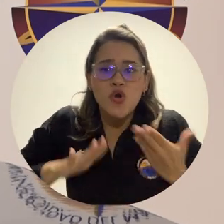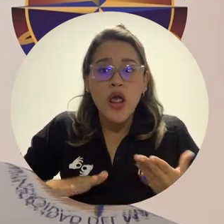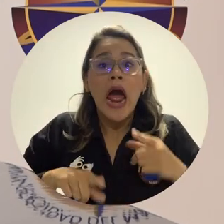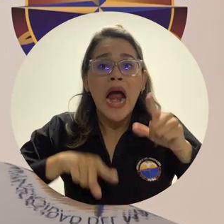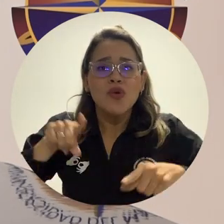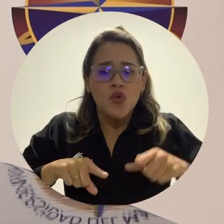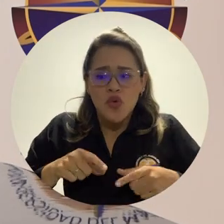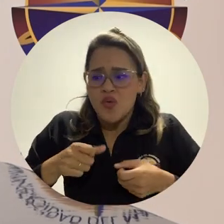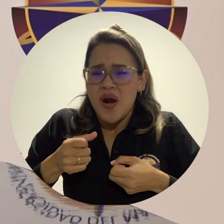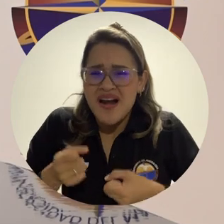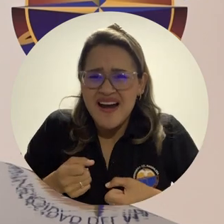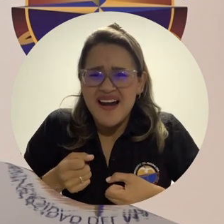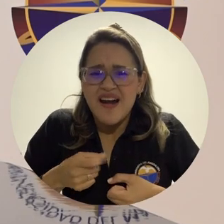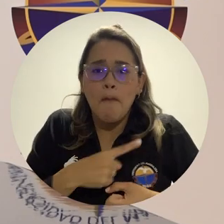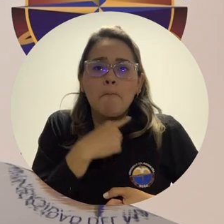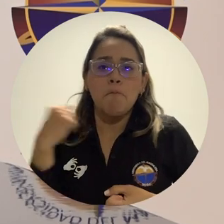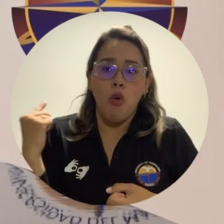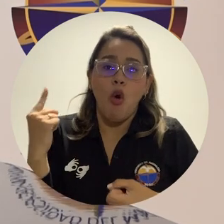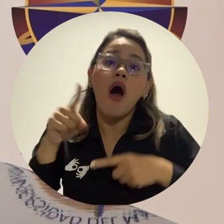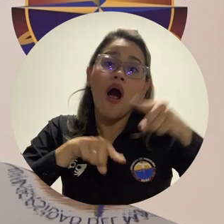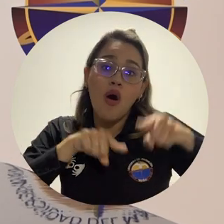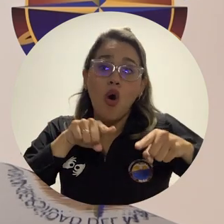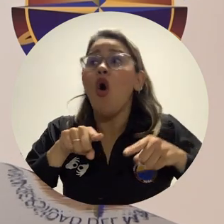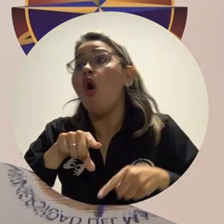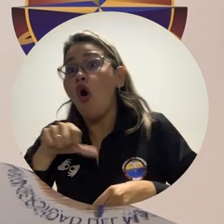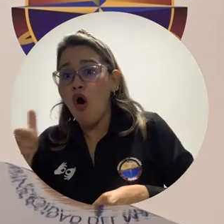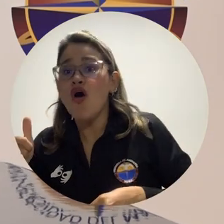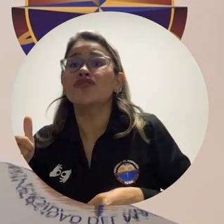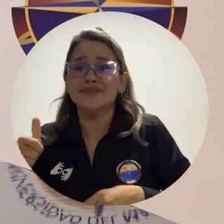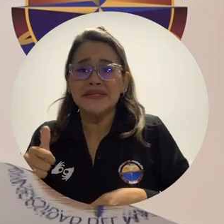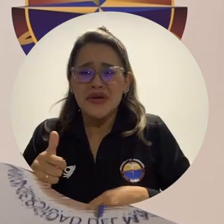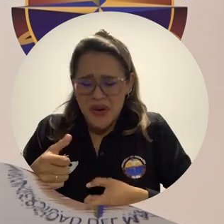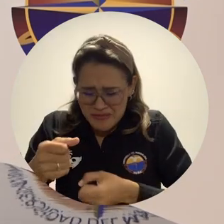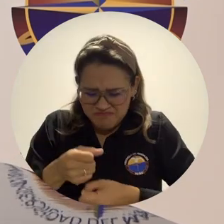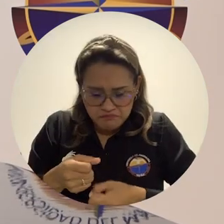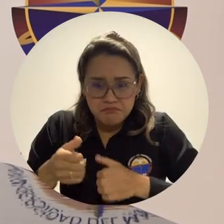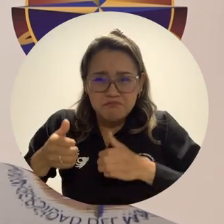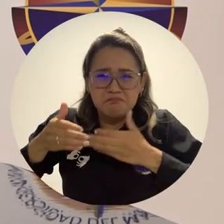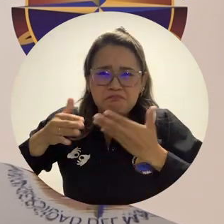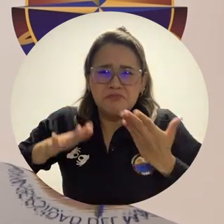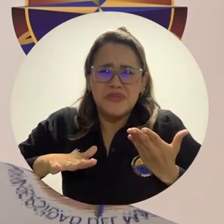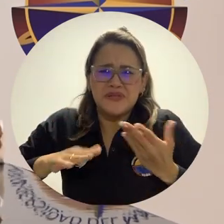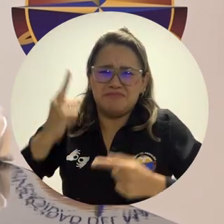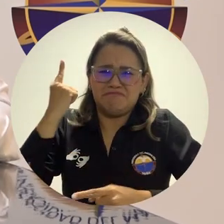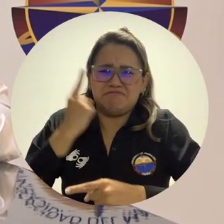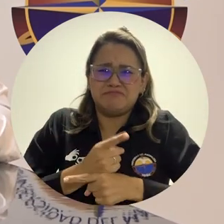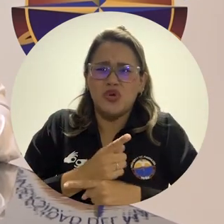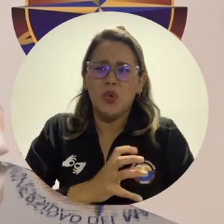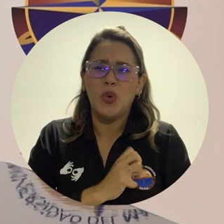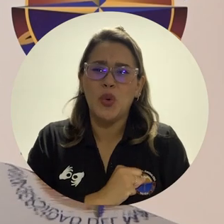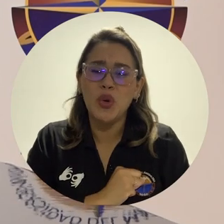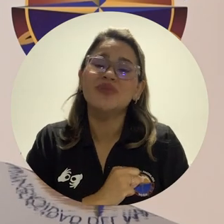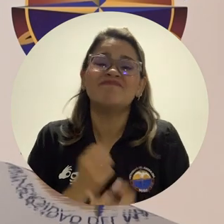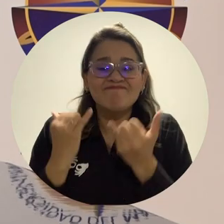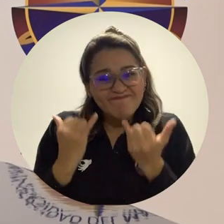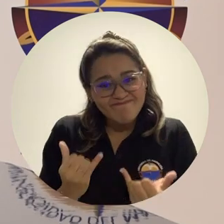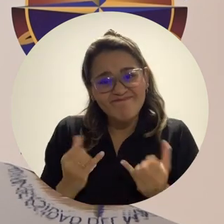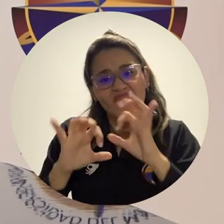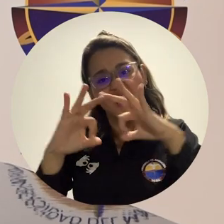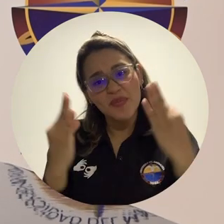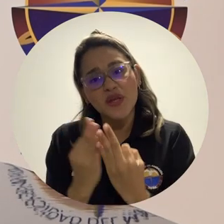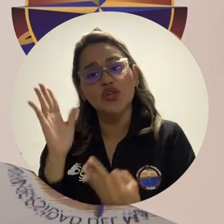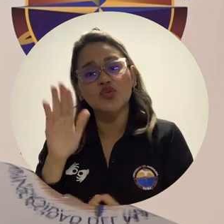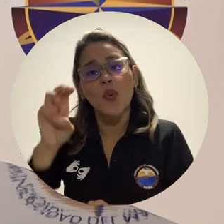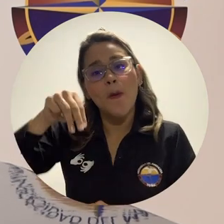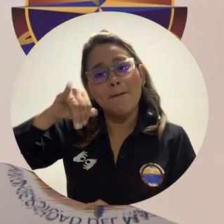al intento de suicidio o otros lo logran desafortunadamente. Hoy queremos expresar nuestras condolencias a las familias, en este caso